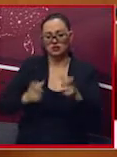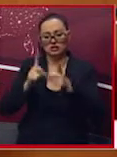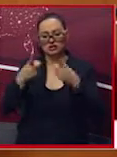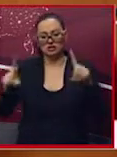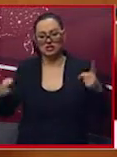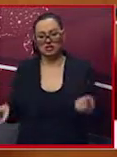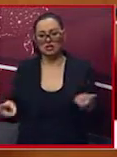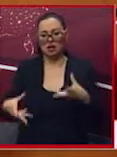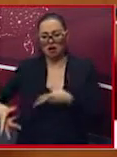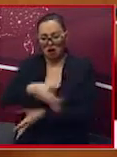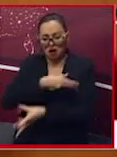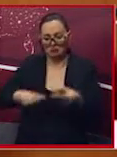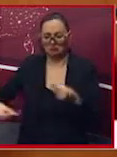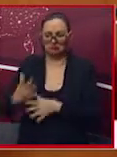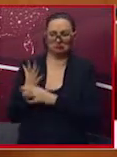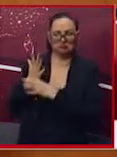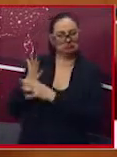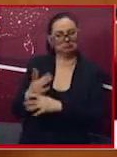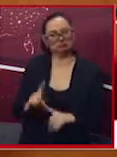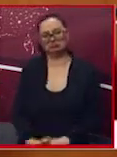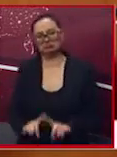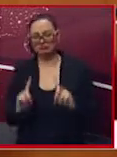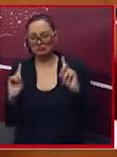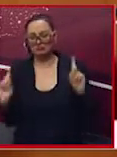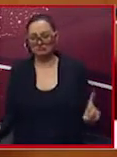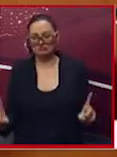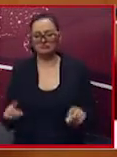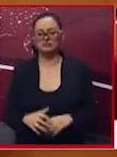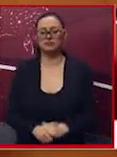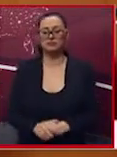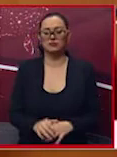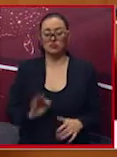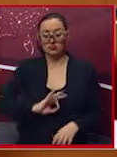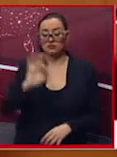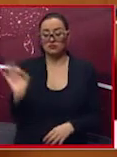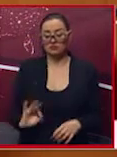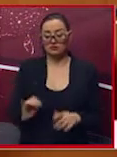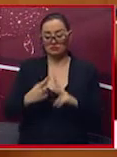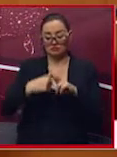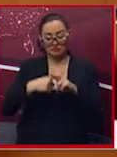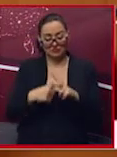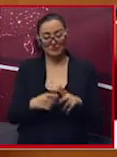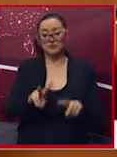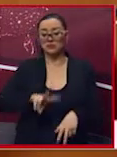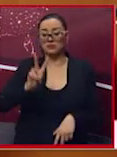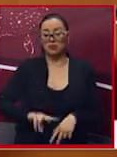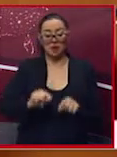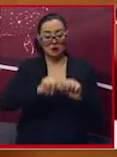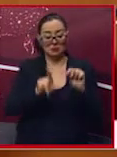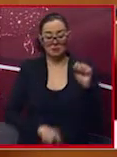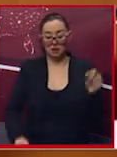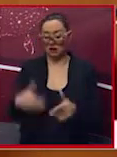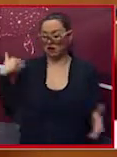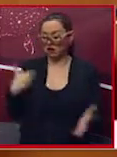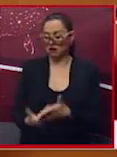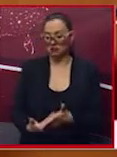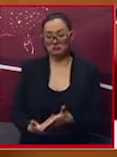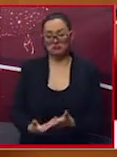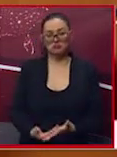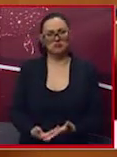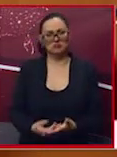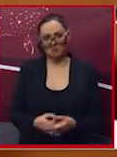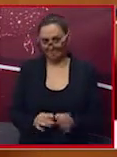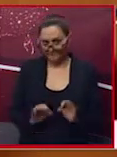Económico dicen lo contrario. Basados en cifras reales, el panorama para México hasta ahora no es el